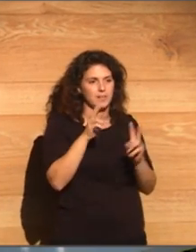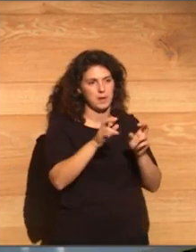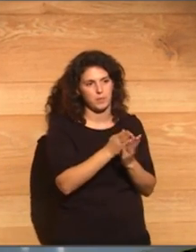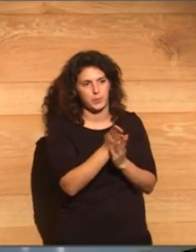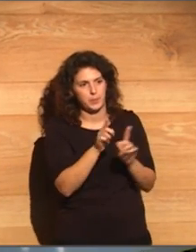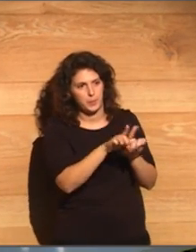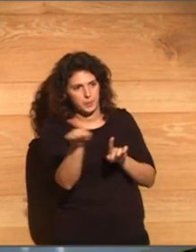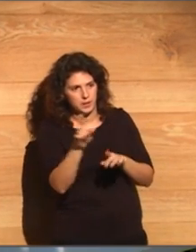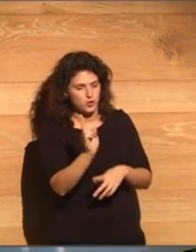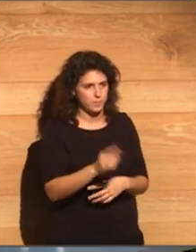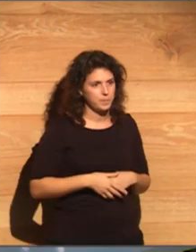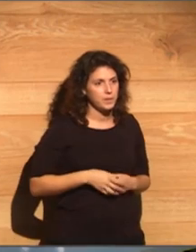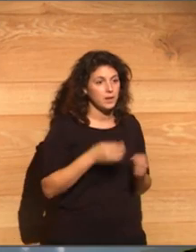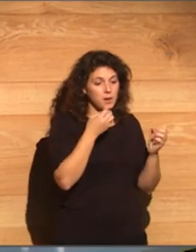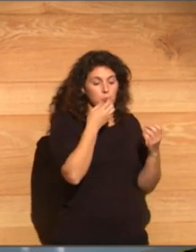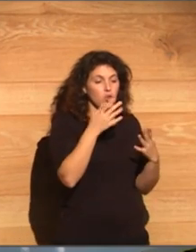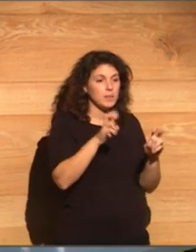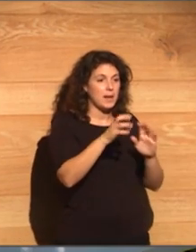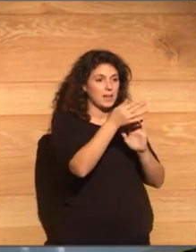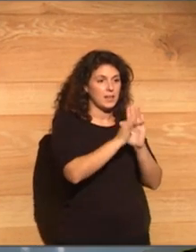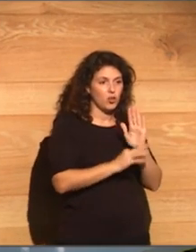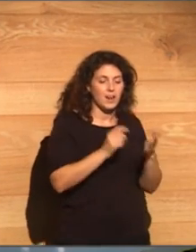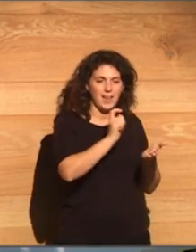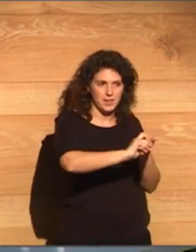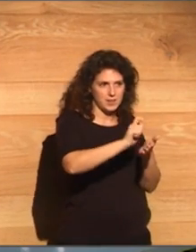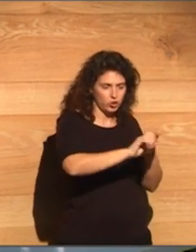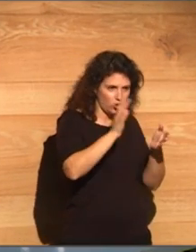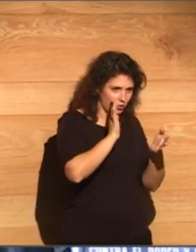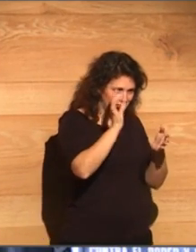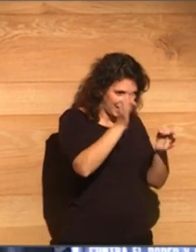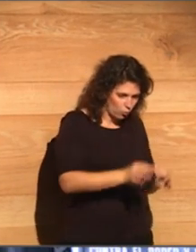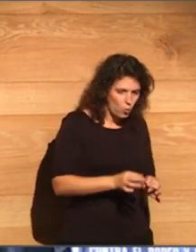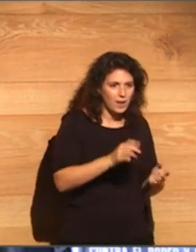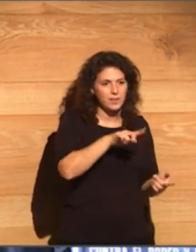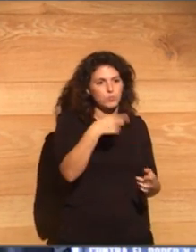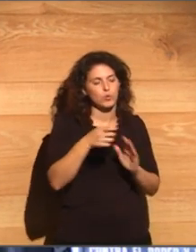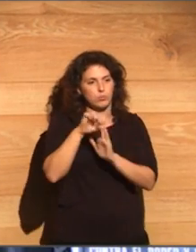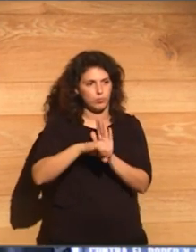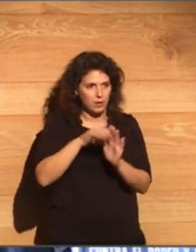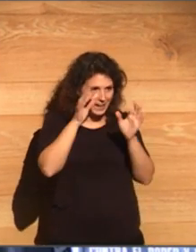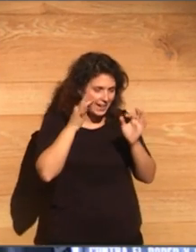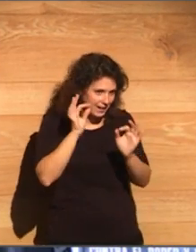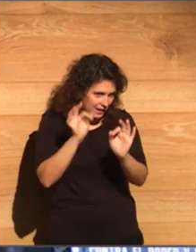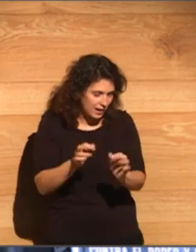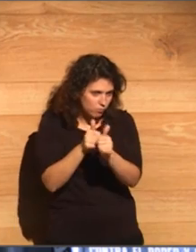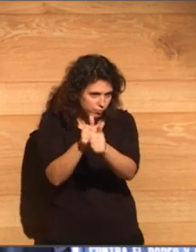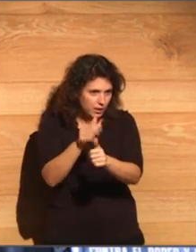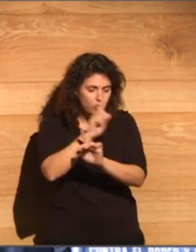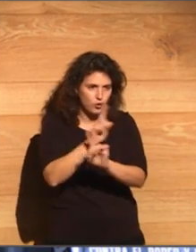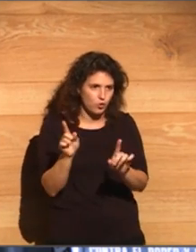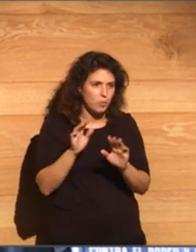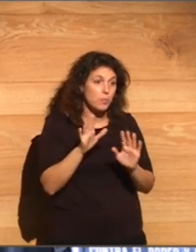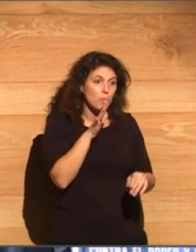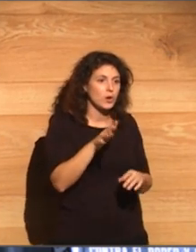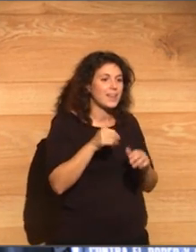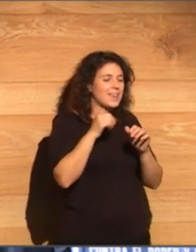en todo caso es un guión que efectivamente estaba escrito, no tal cual se rodó finalmente, evidentemente evolucionó muchas veces, pero que era